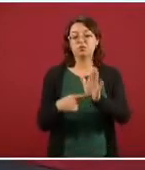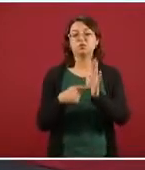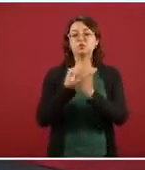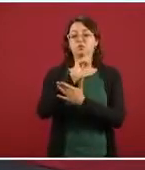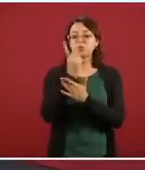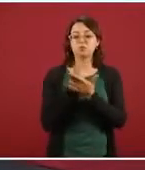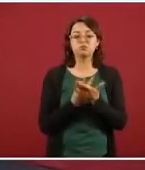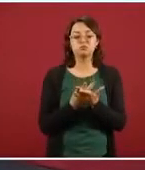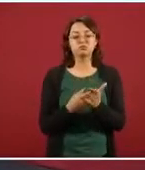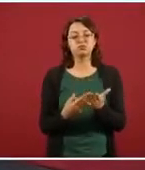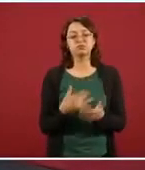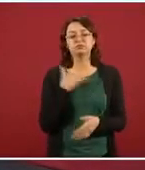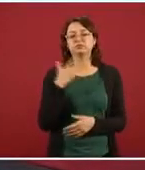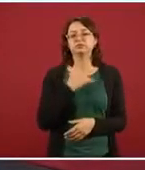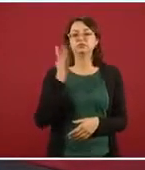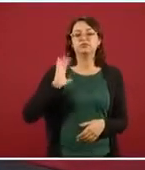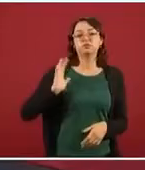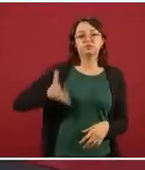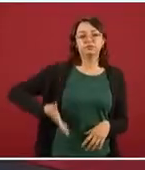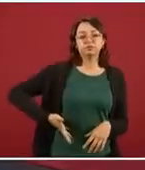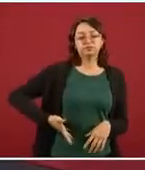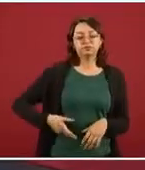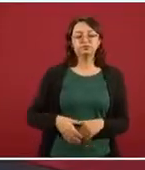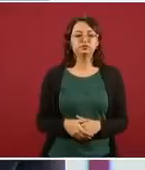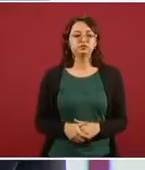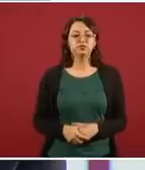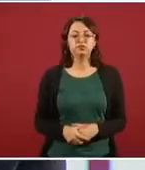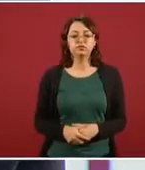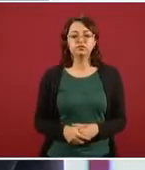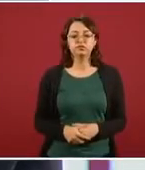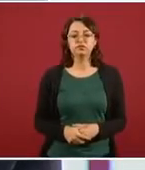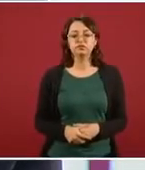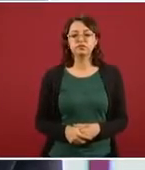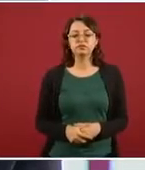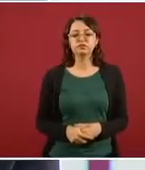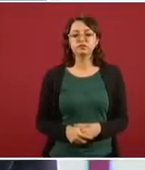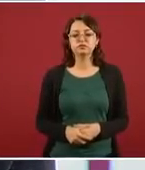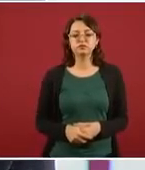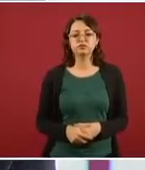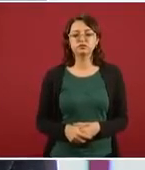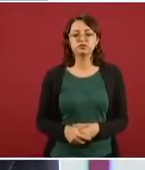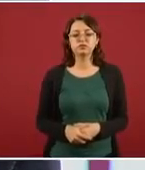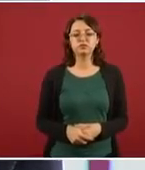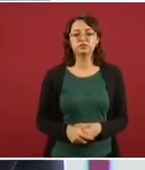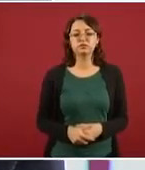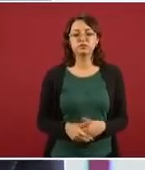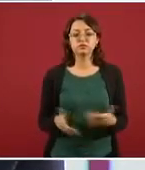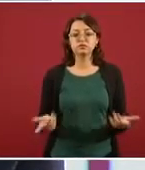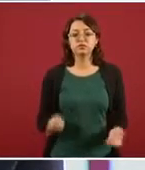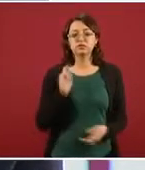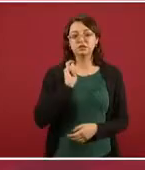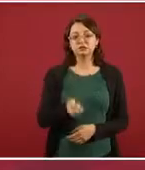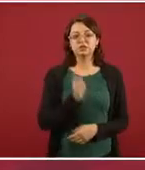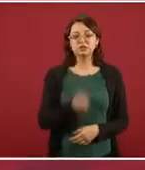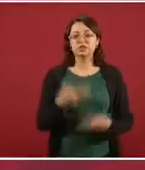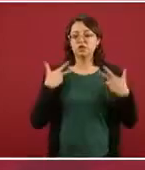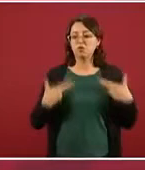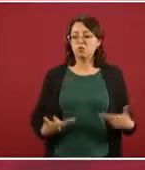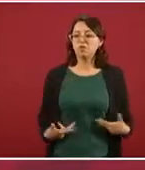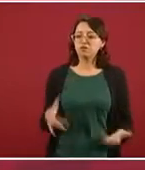llena de orgullo. Esto es humanismo puro.